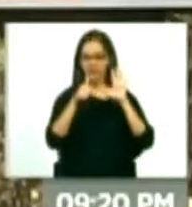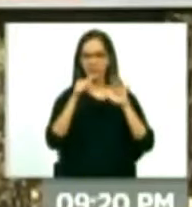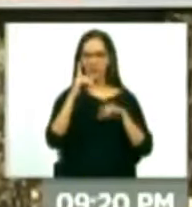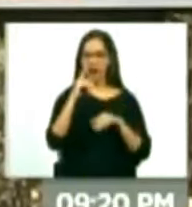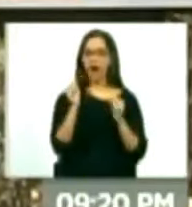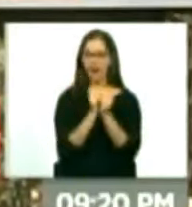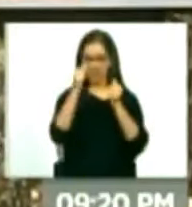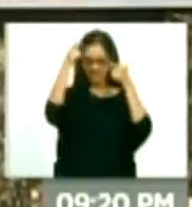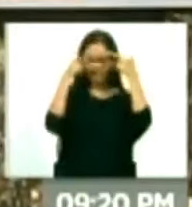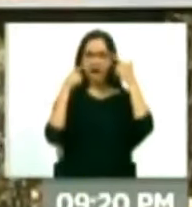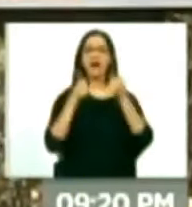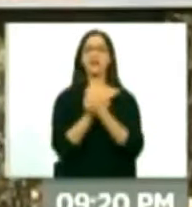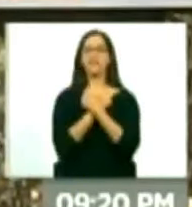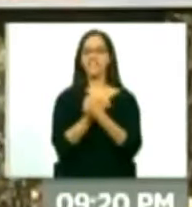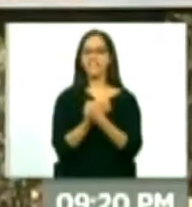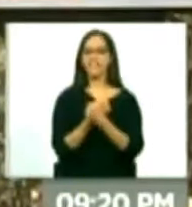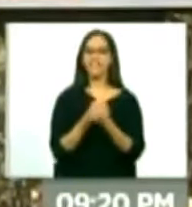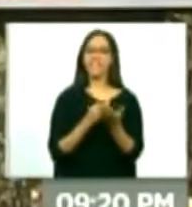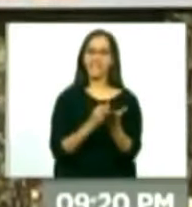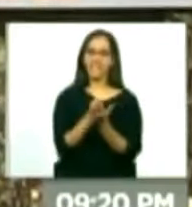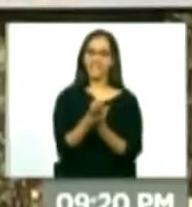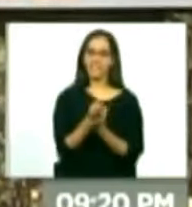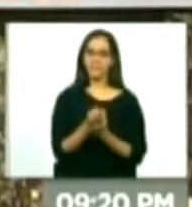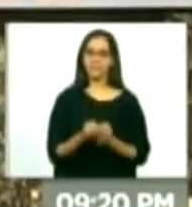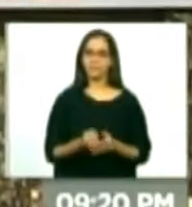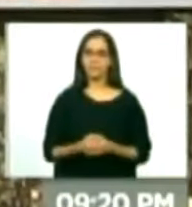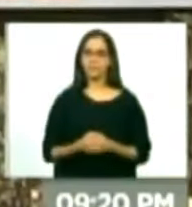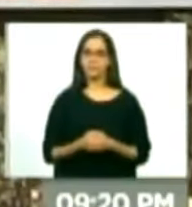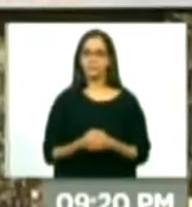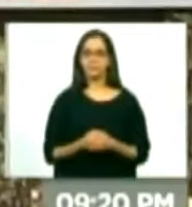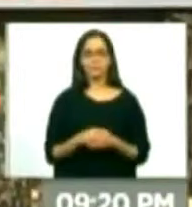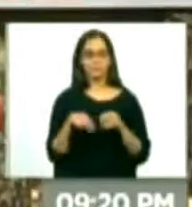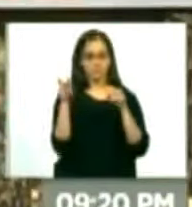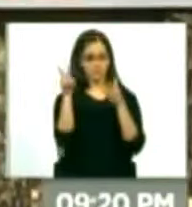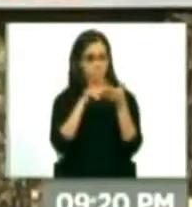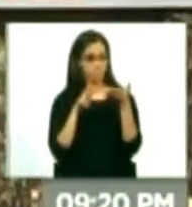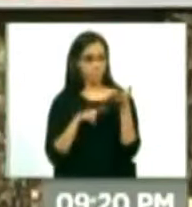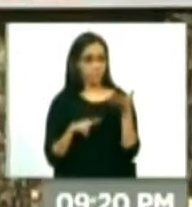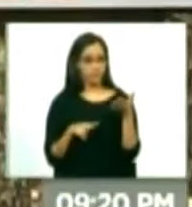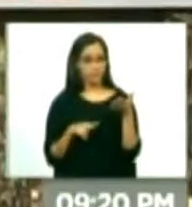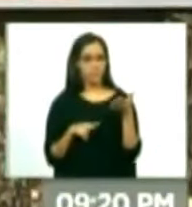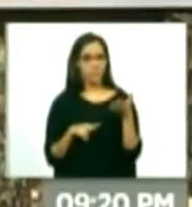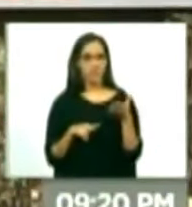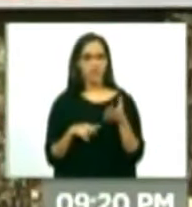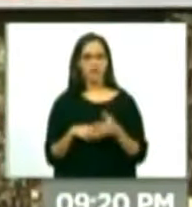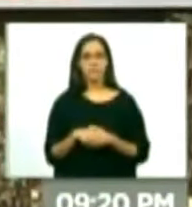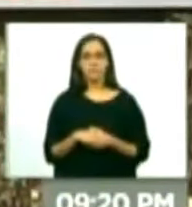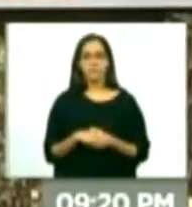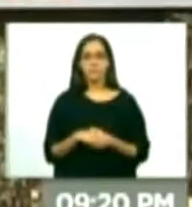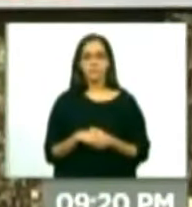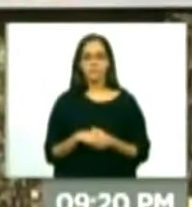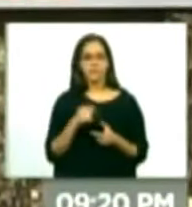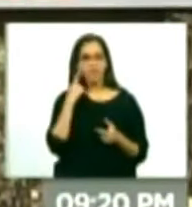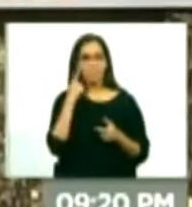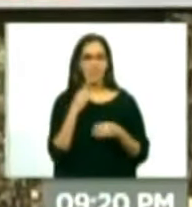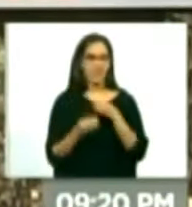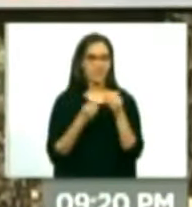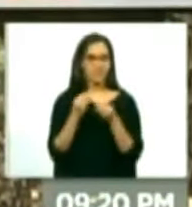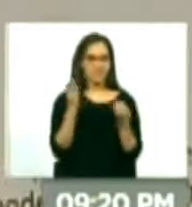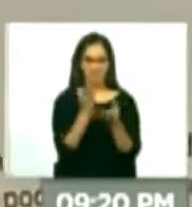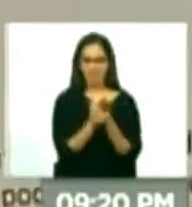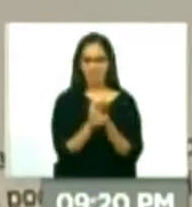Con Chávez por Amor y Lealtad. Aquí está, ¿ven? The Wall Street Journal. Mire cómo se montan los expedientes,